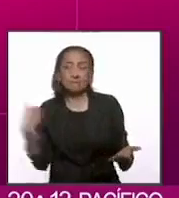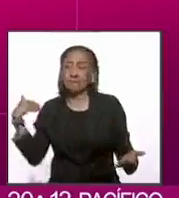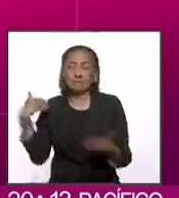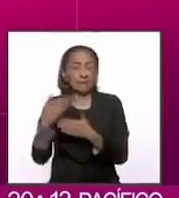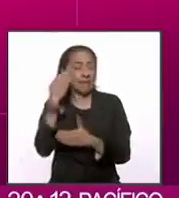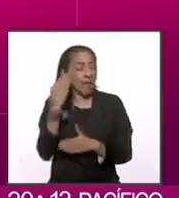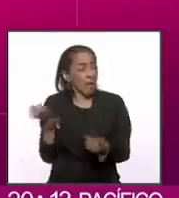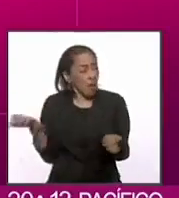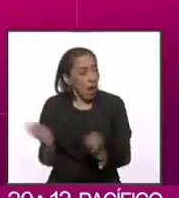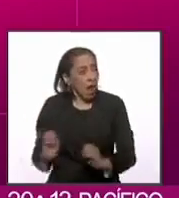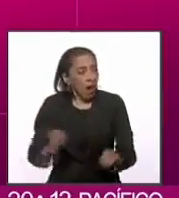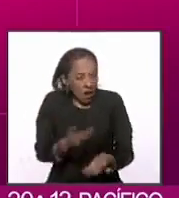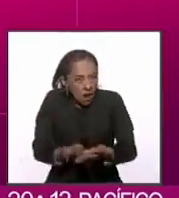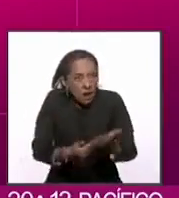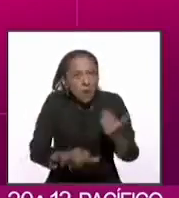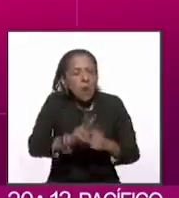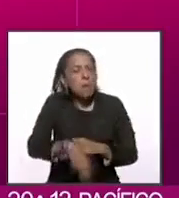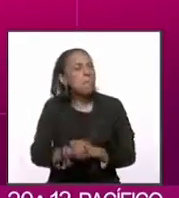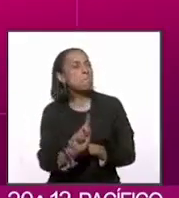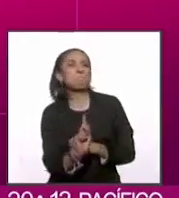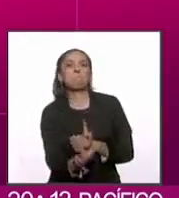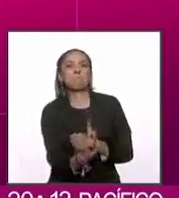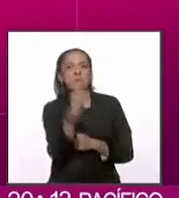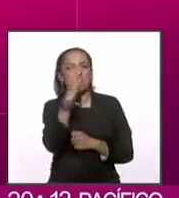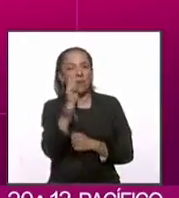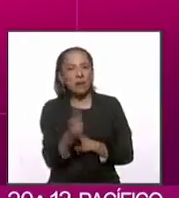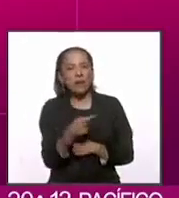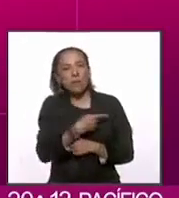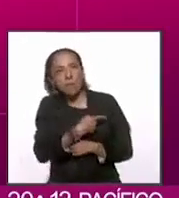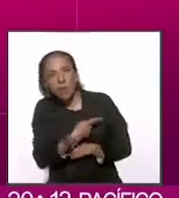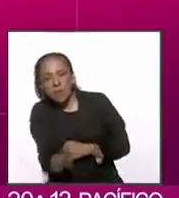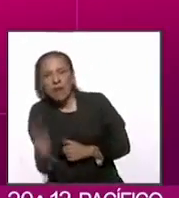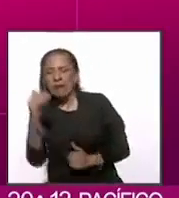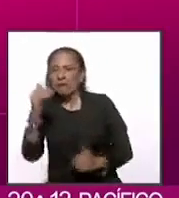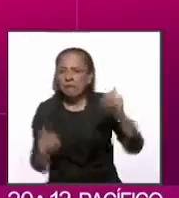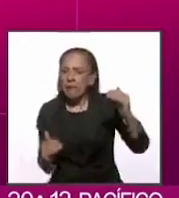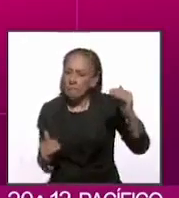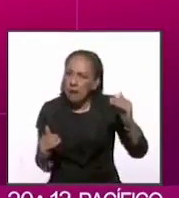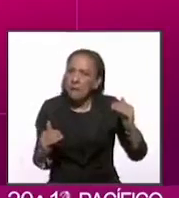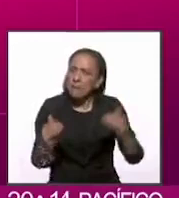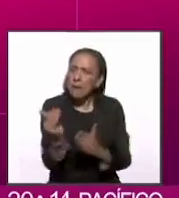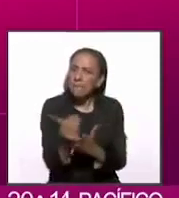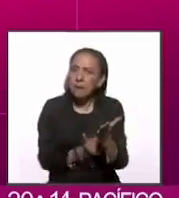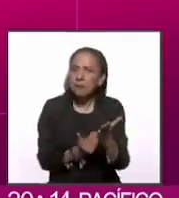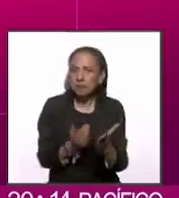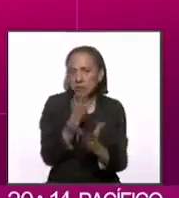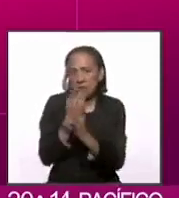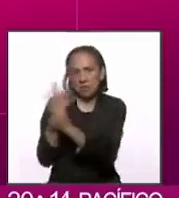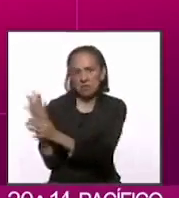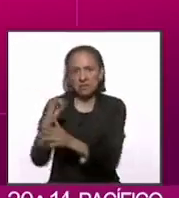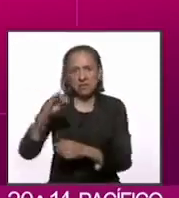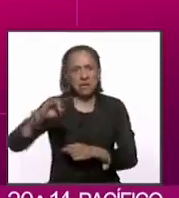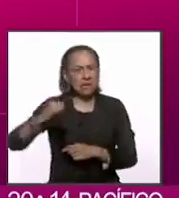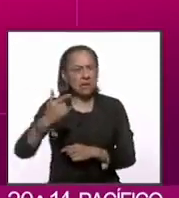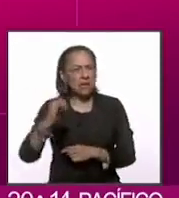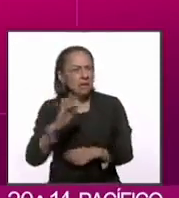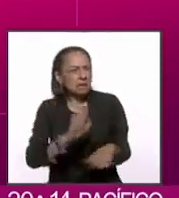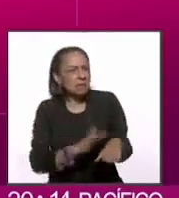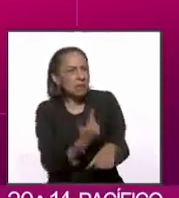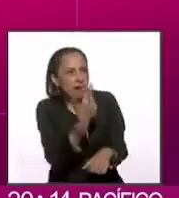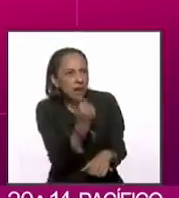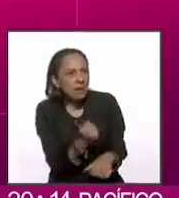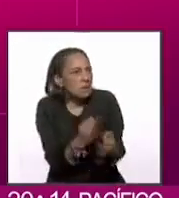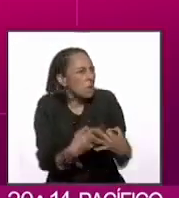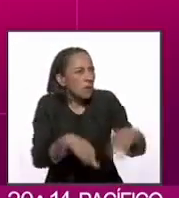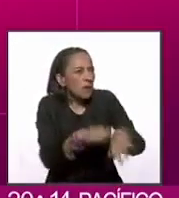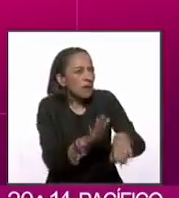décadas se registre una disminución de la pobreza y desigualdad por un organismo autónomo como es el INEGI? Muy buenas noches,